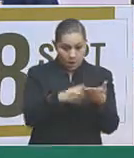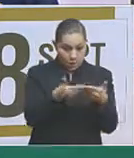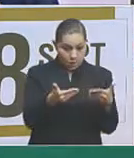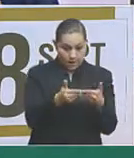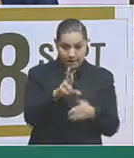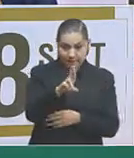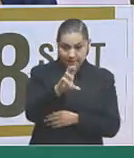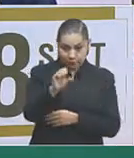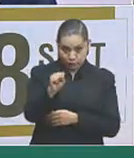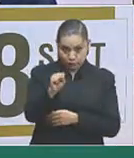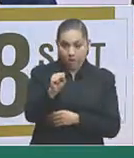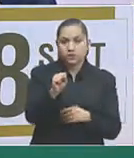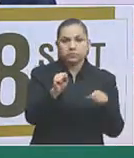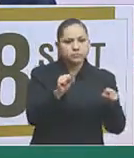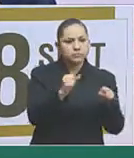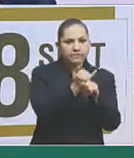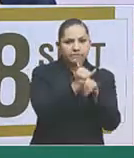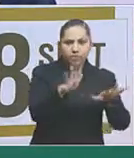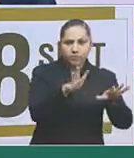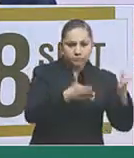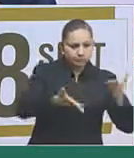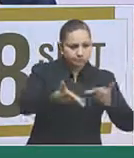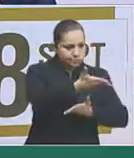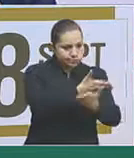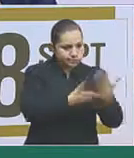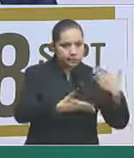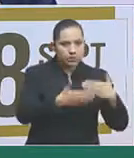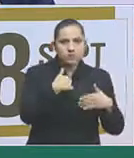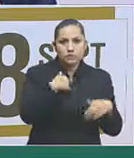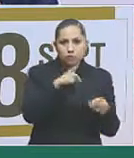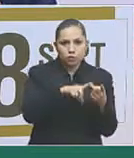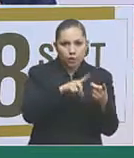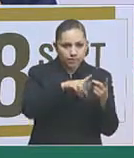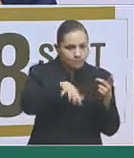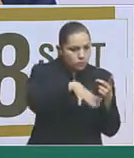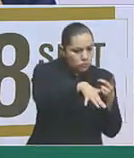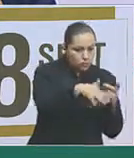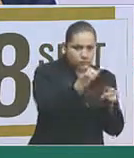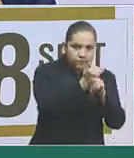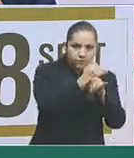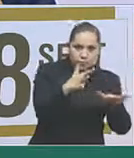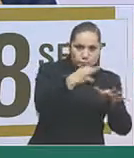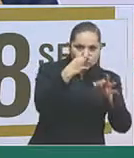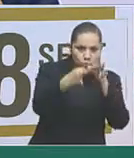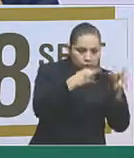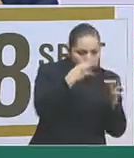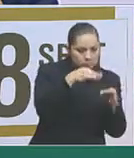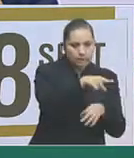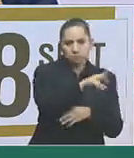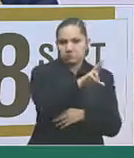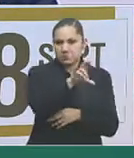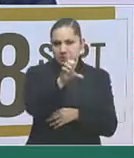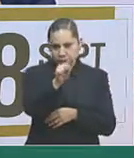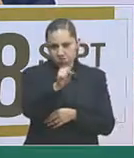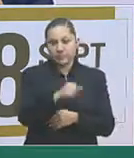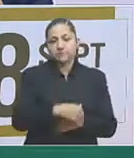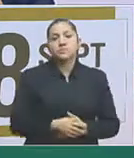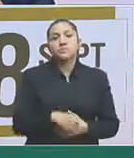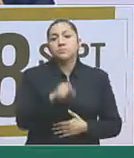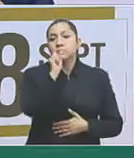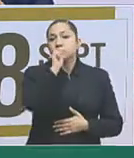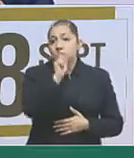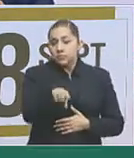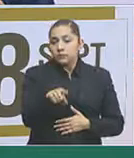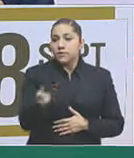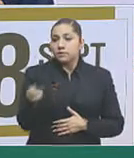como una de las fuentes principales de consumo de noticias para la población en general algunos incluso ya